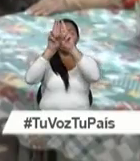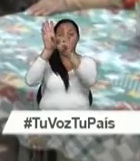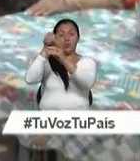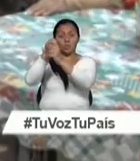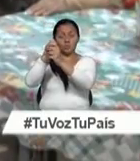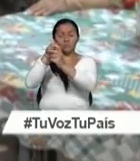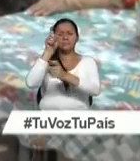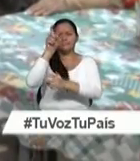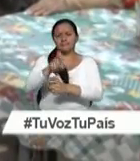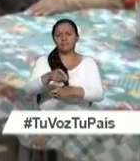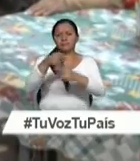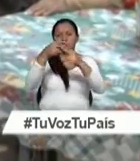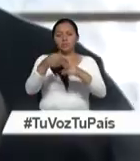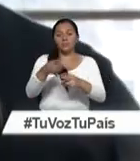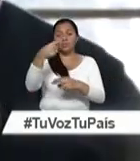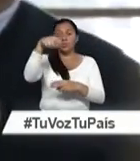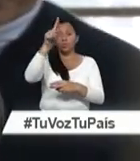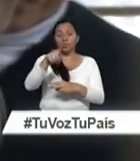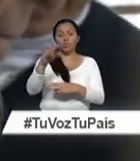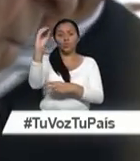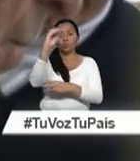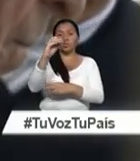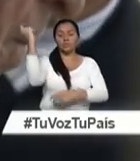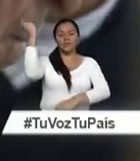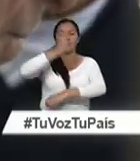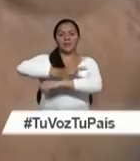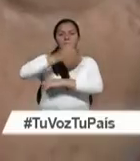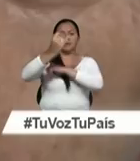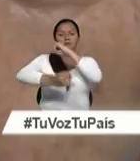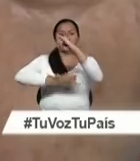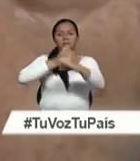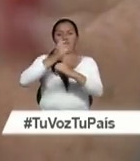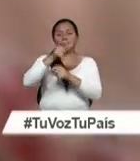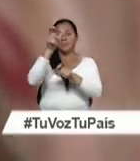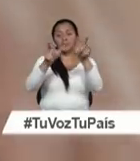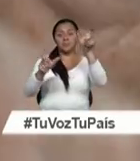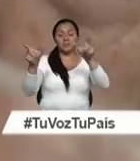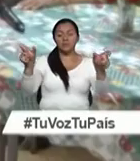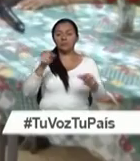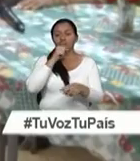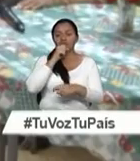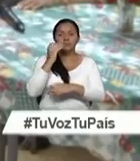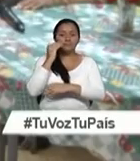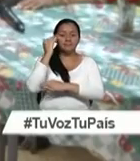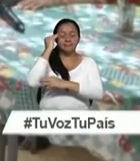Unidas designó al 1 de octubre como el Día Internacional de las Personas de la Tercera Edad.